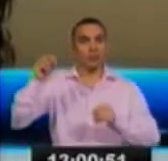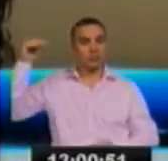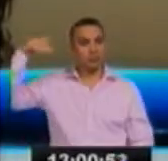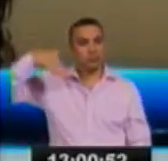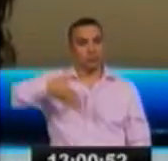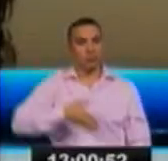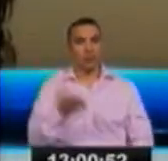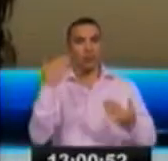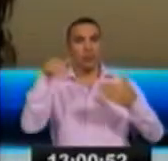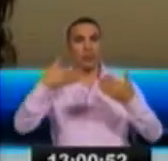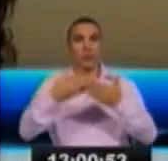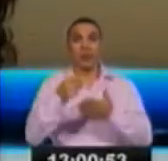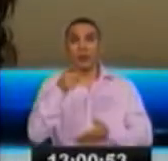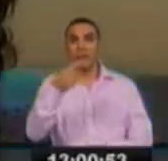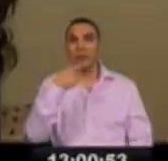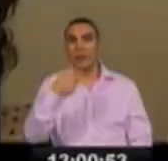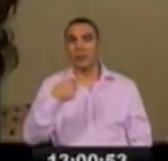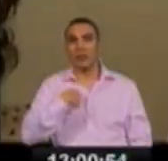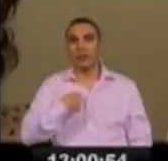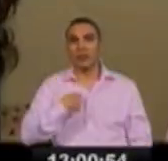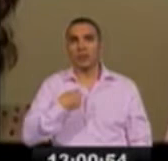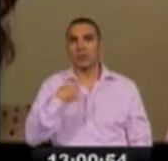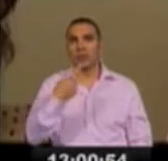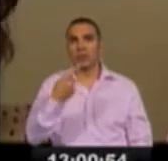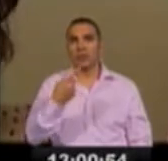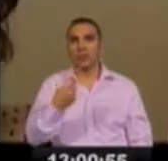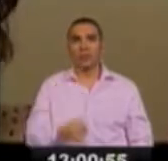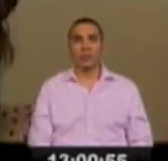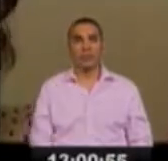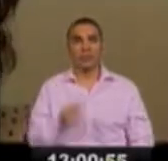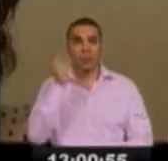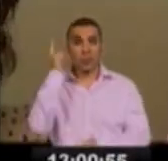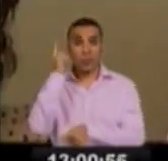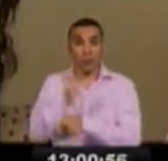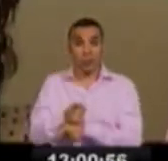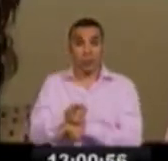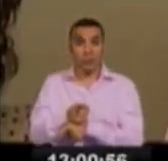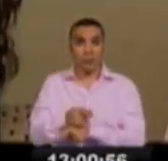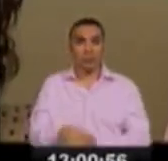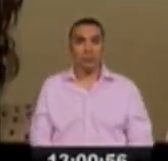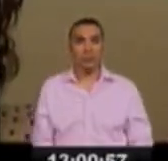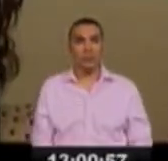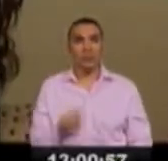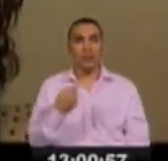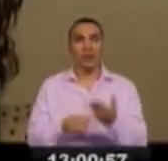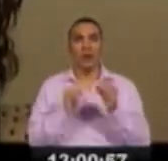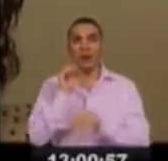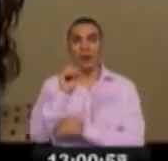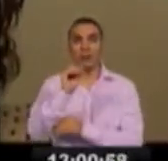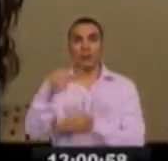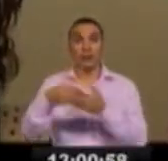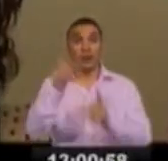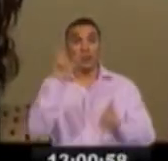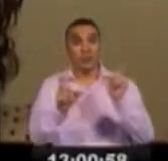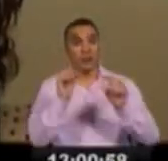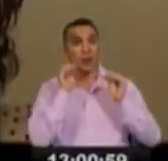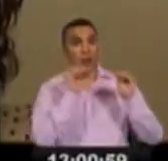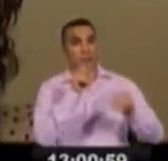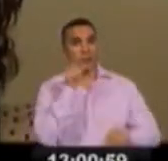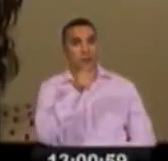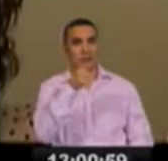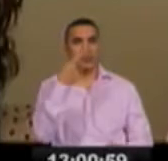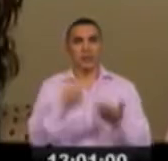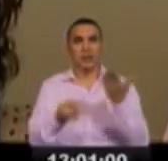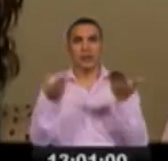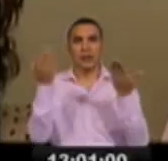fueron ellos los que le recriminaron y le ordenaron que le avise a toda la gente que